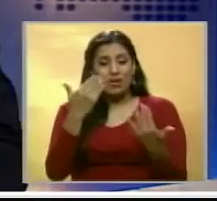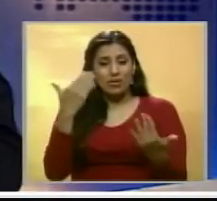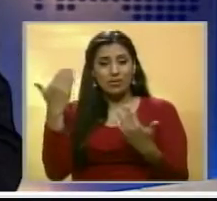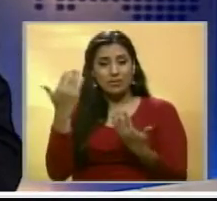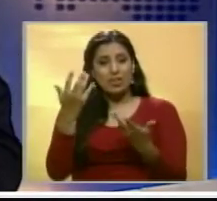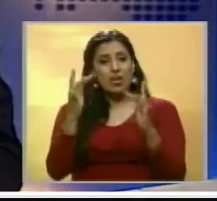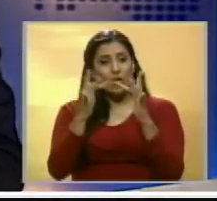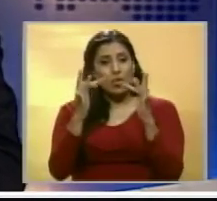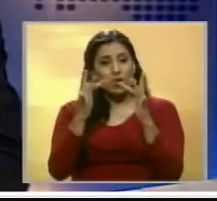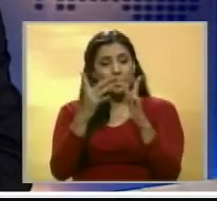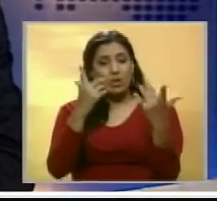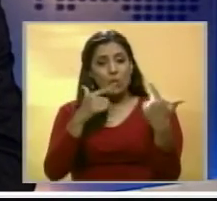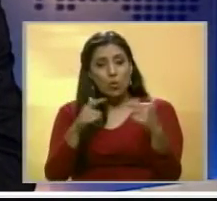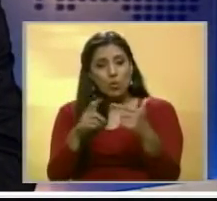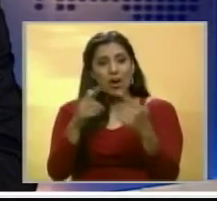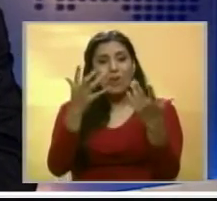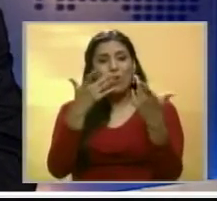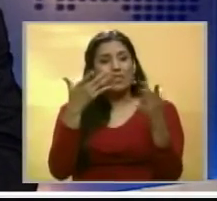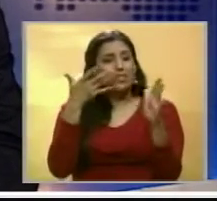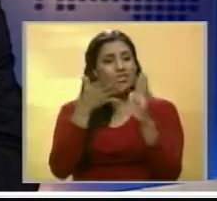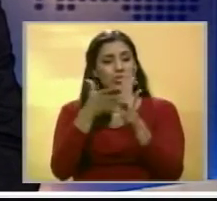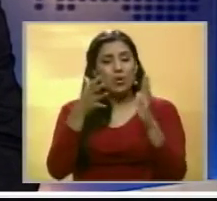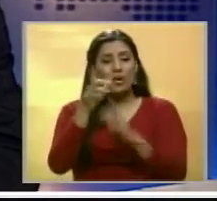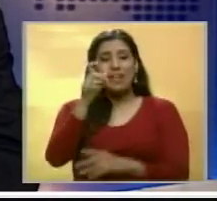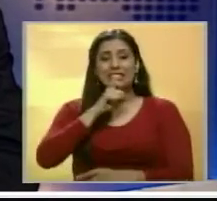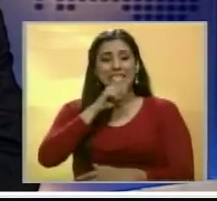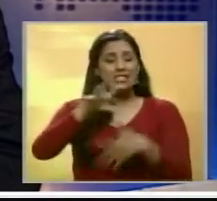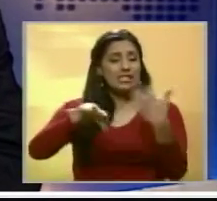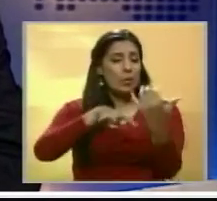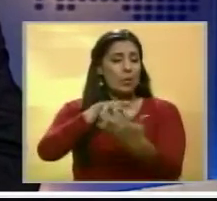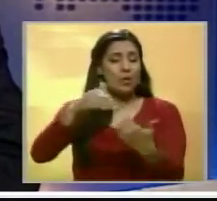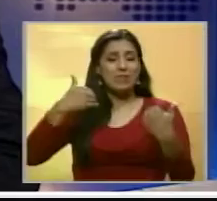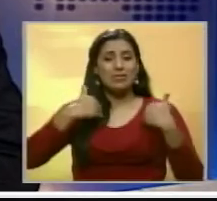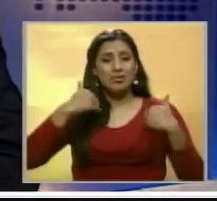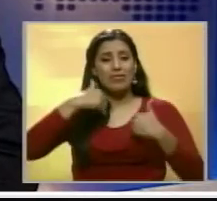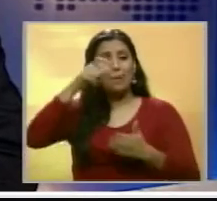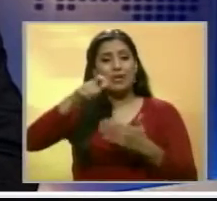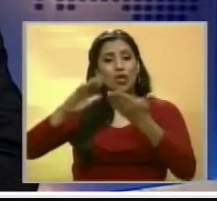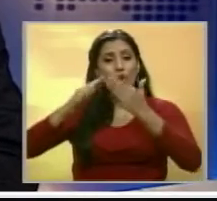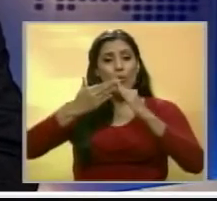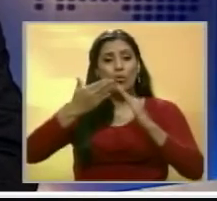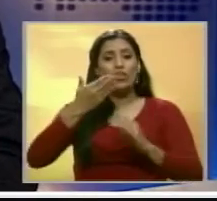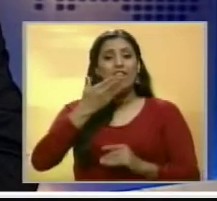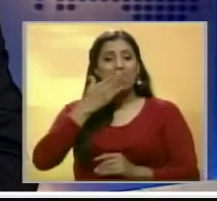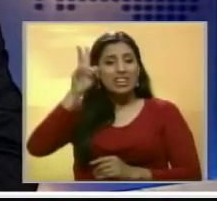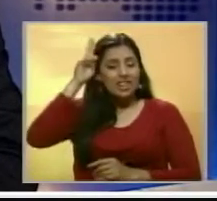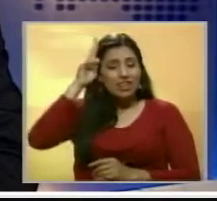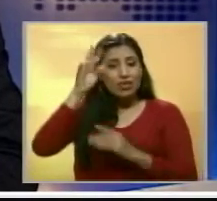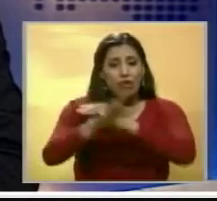con nuestro compañero José Leonardo Nava, quien nos comenta sobre la difícil situación que enfrentan las comunidades indígenas en la